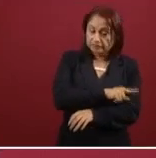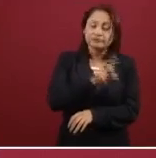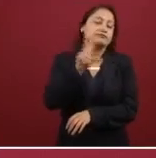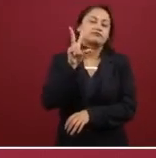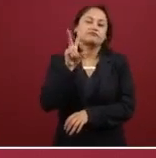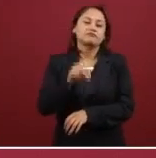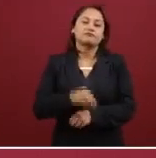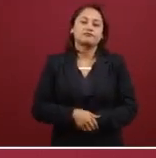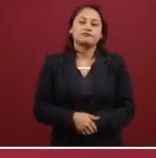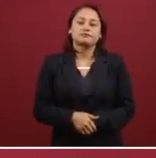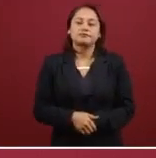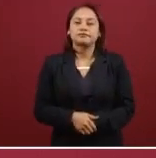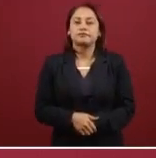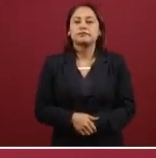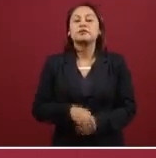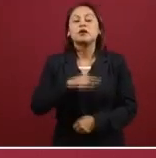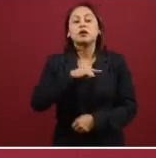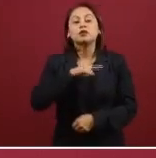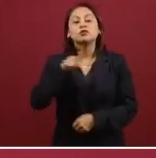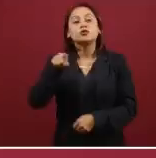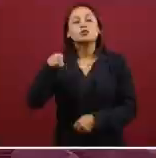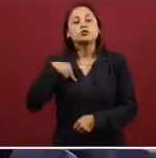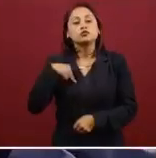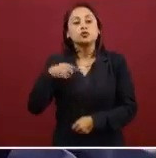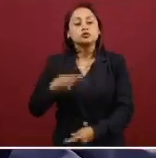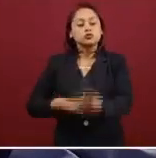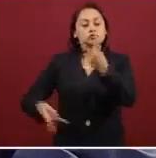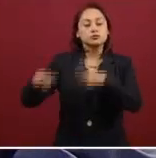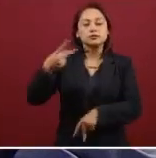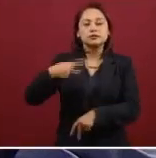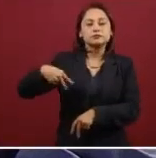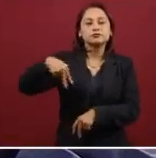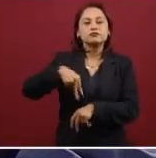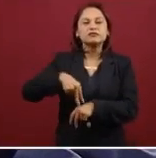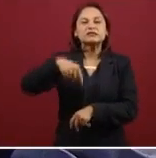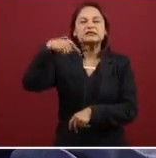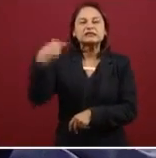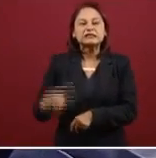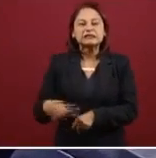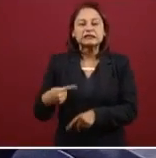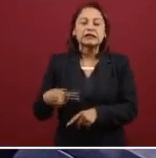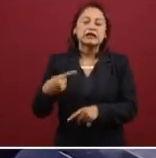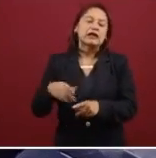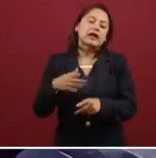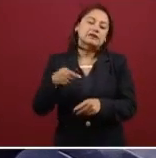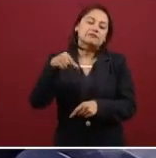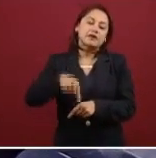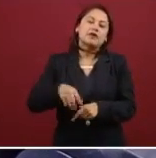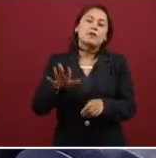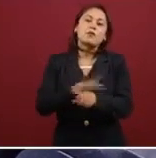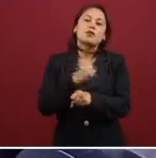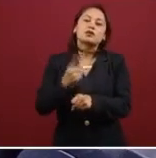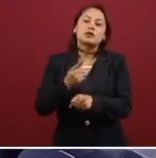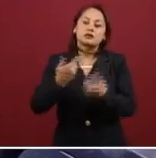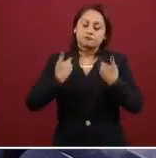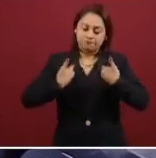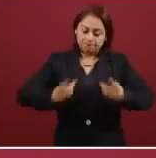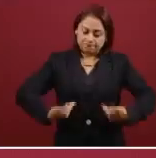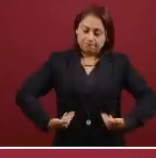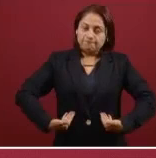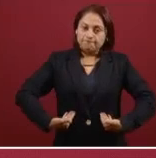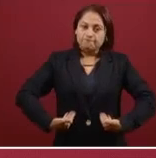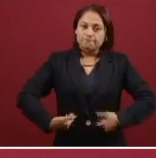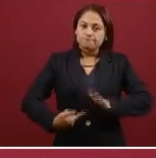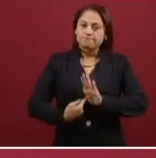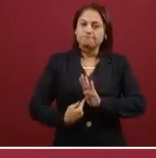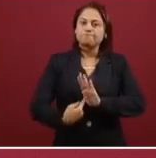Pero no nosotros estamos aquí por principios, por ideales, y lo que estimo más importante en mi vida